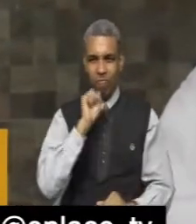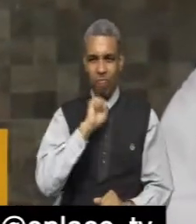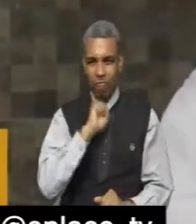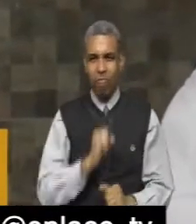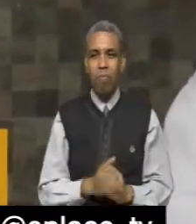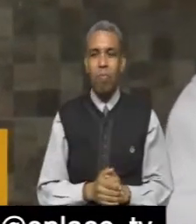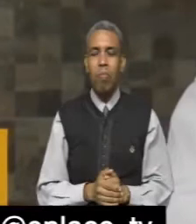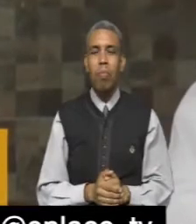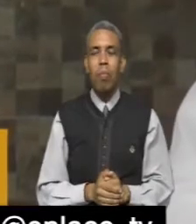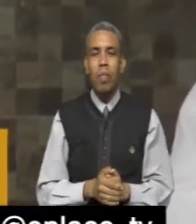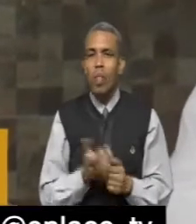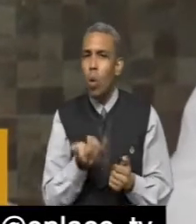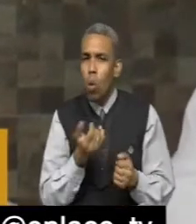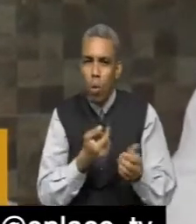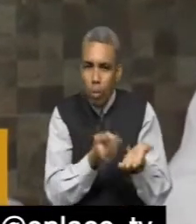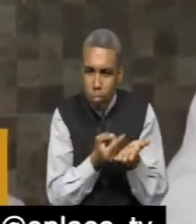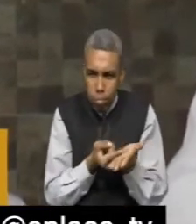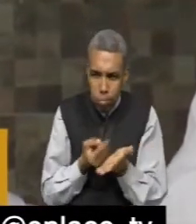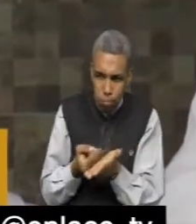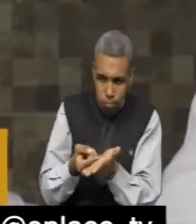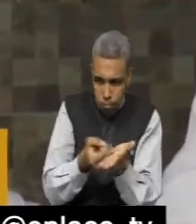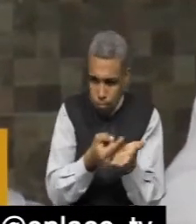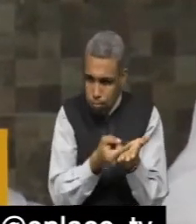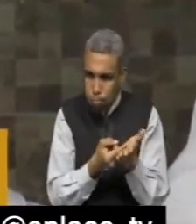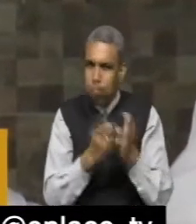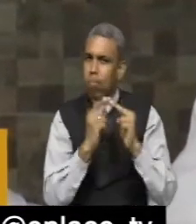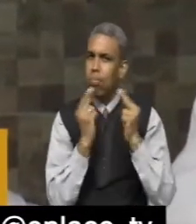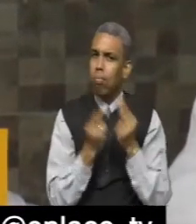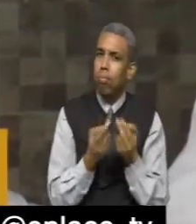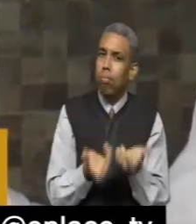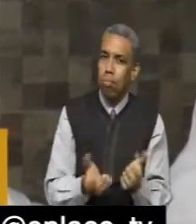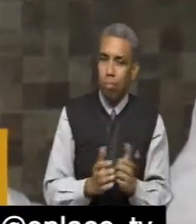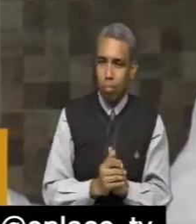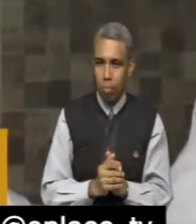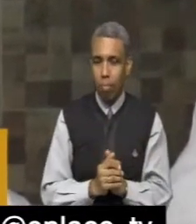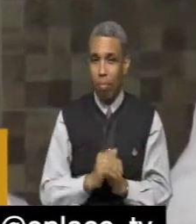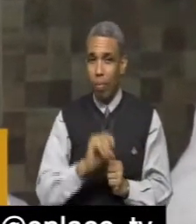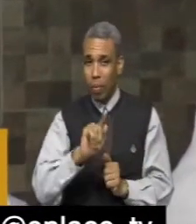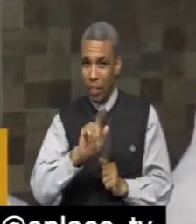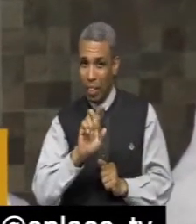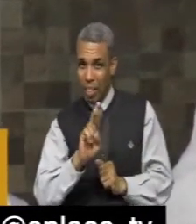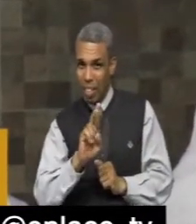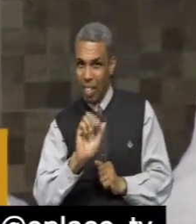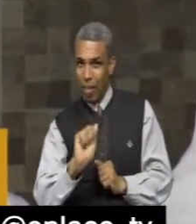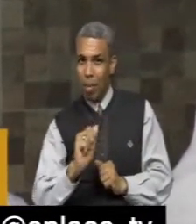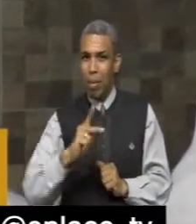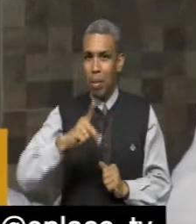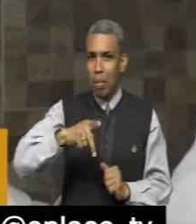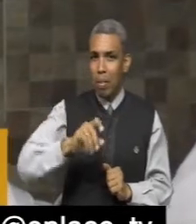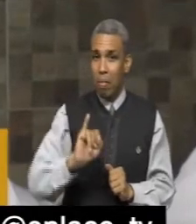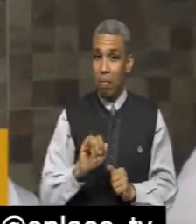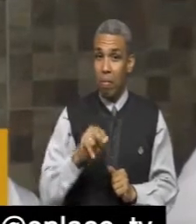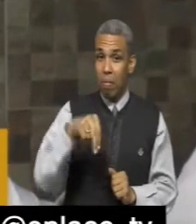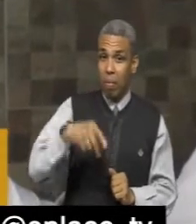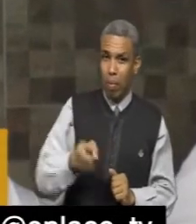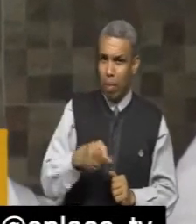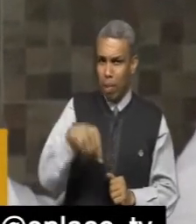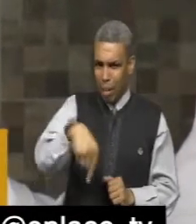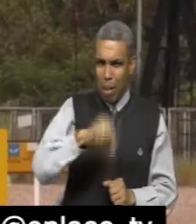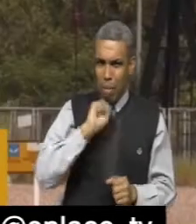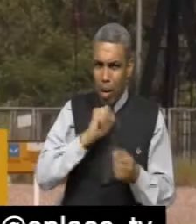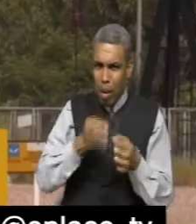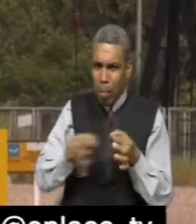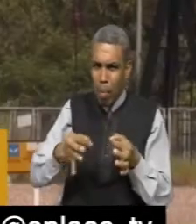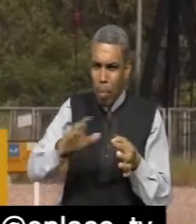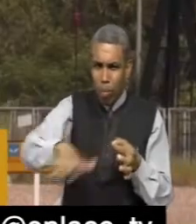que el asunto del fracturamiento hidráulico o el fracking aquí en el Magdalena Medio es un exabrupto. Los